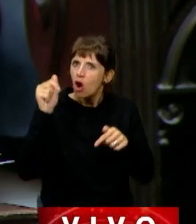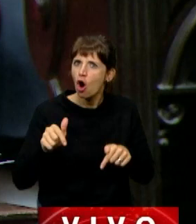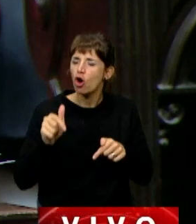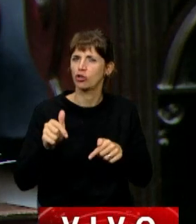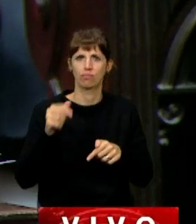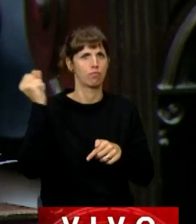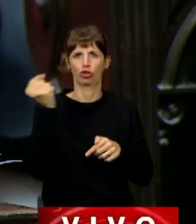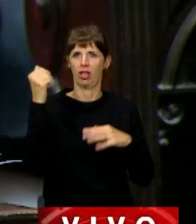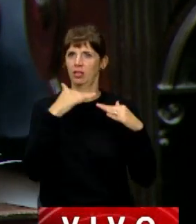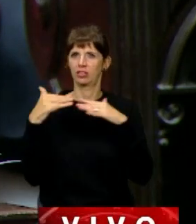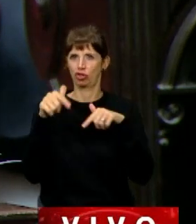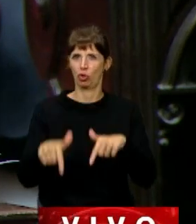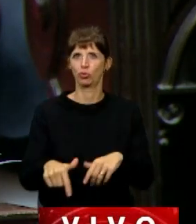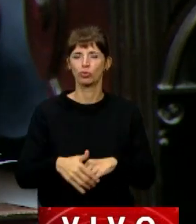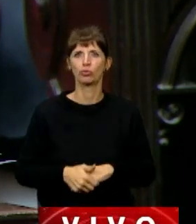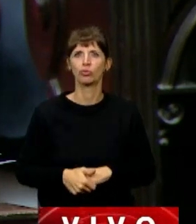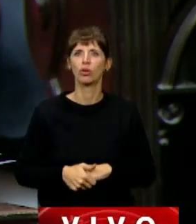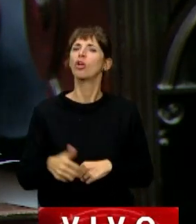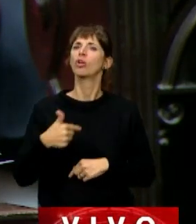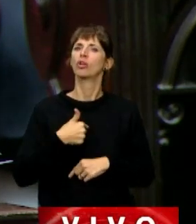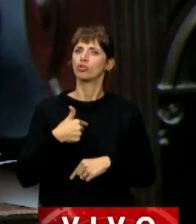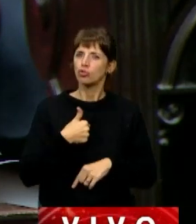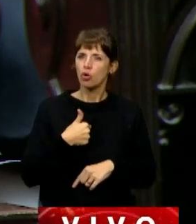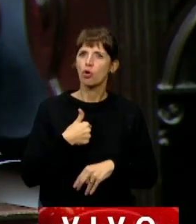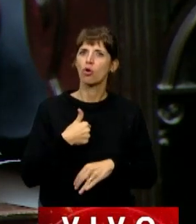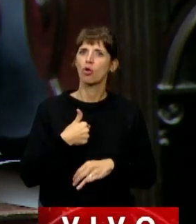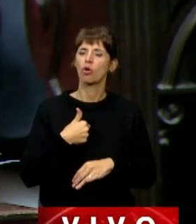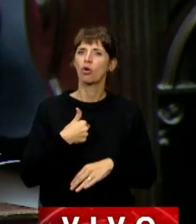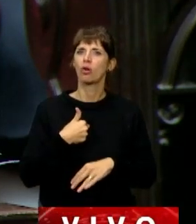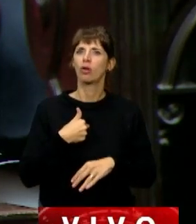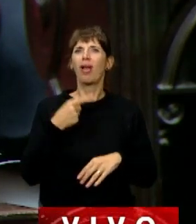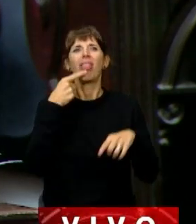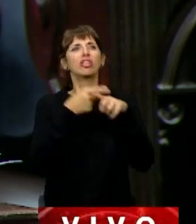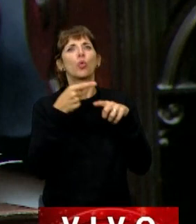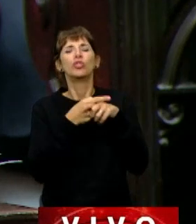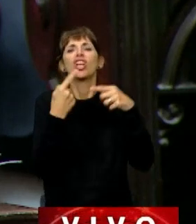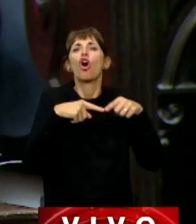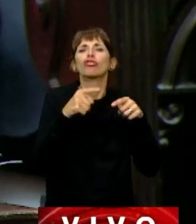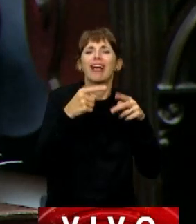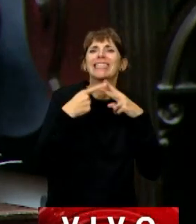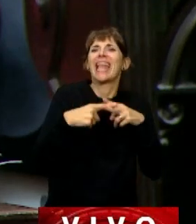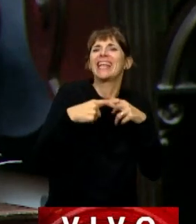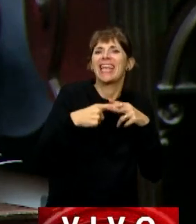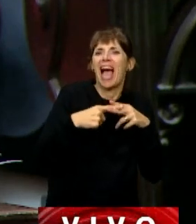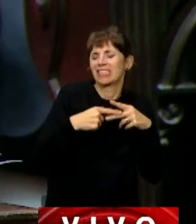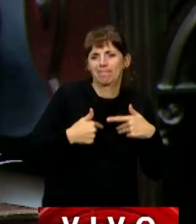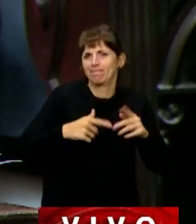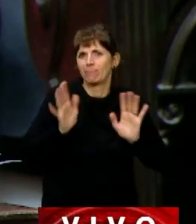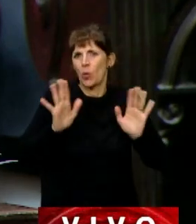importante. No soy yo el que va a discutir cosas técnicas que saben mucho más mis compañeros que